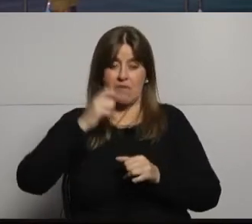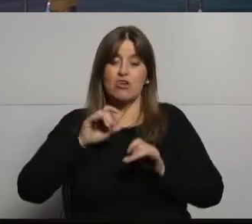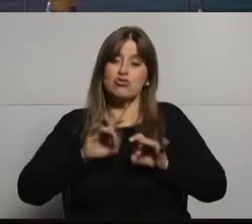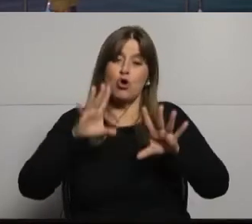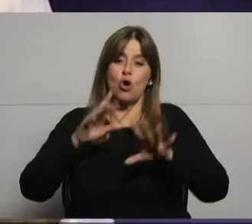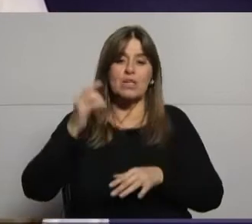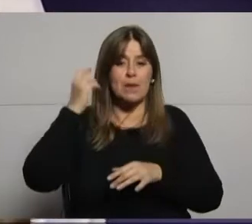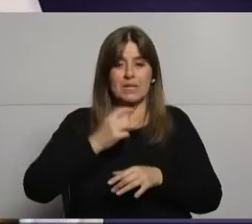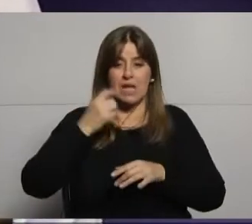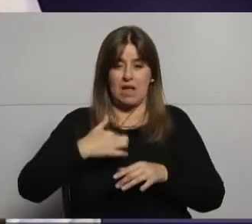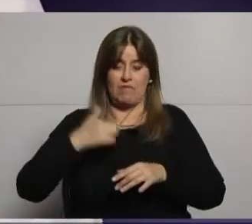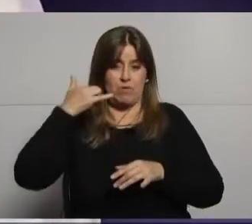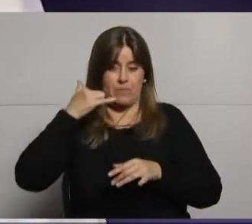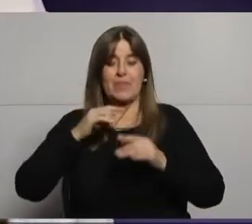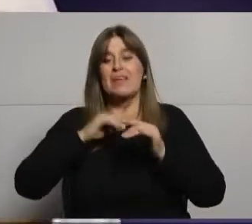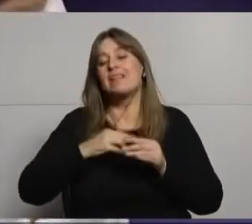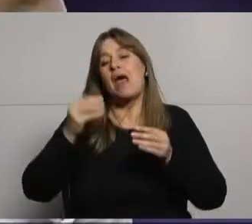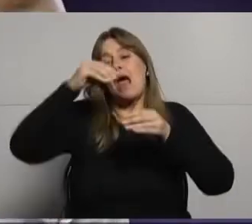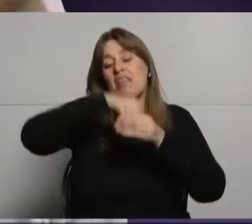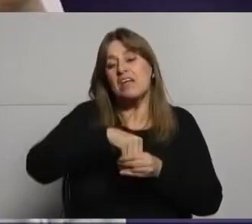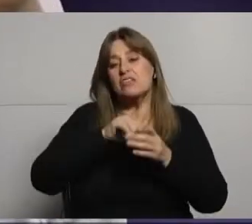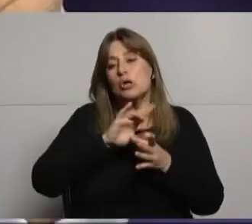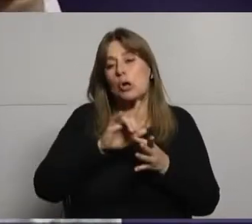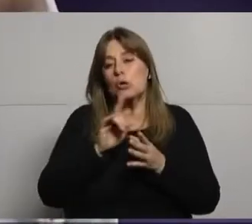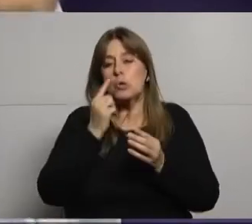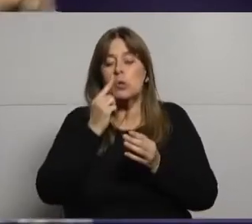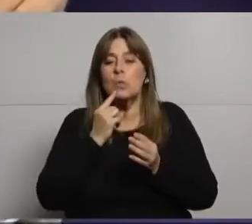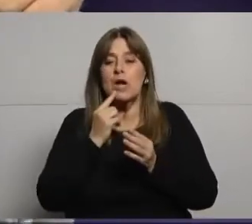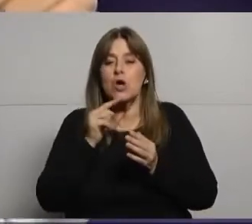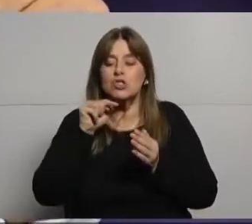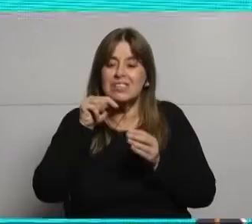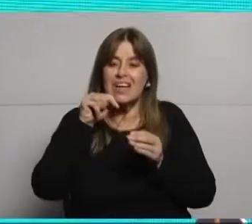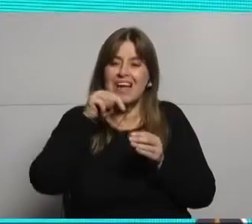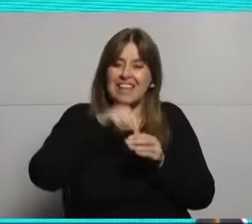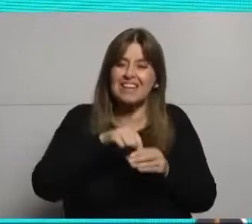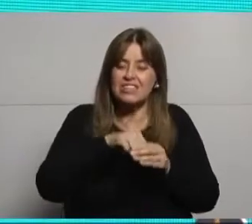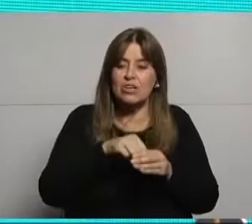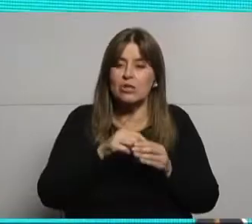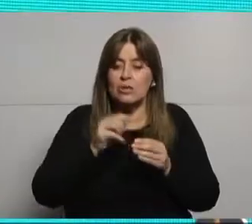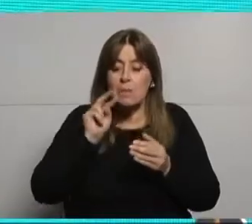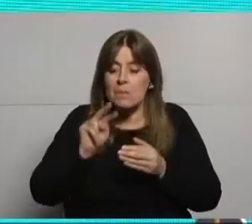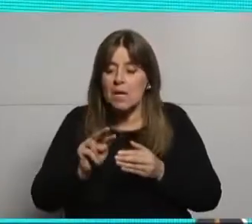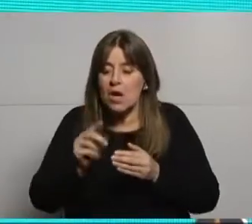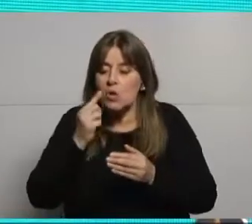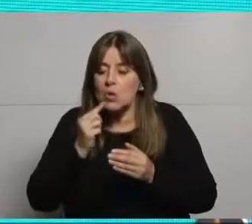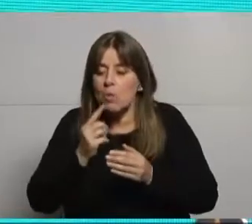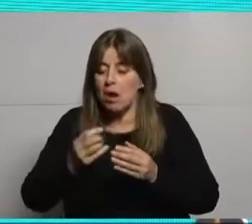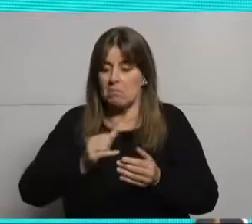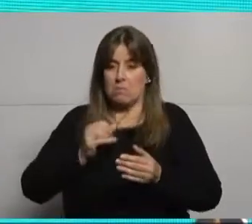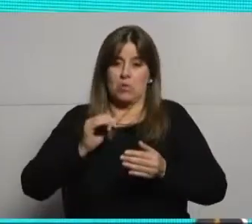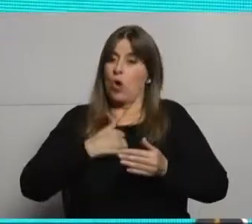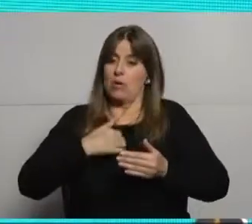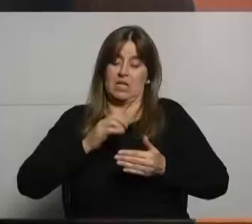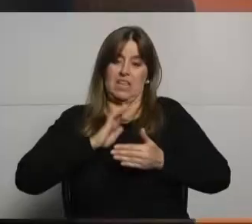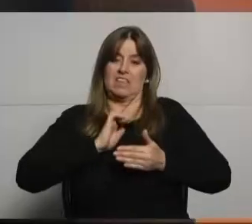mi teléfono, están anonimizados, es decir, esos números, incluso si alguien chequea esos números no me identifican a